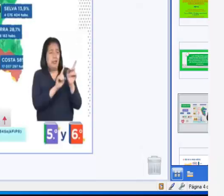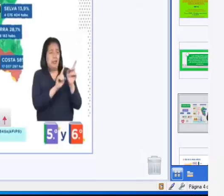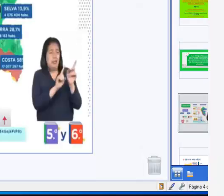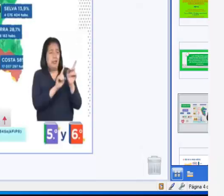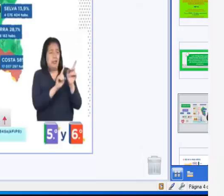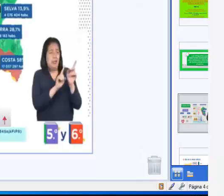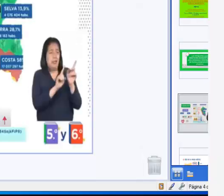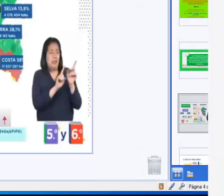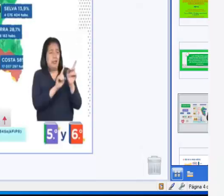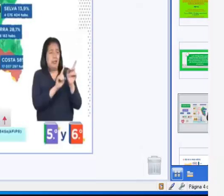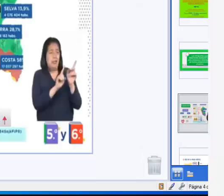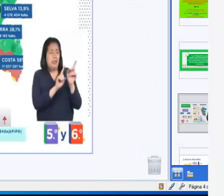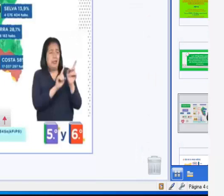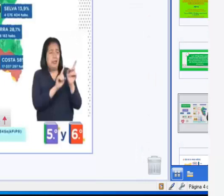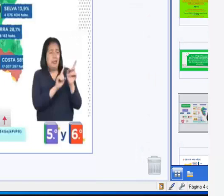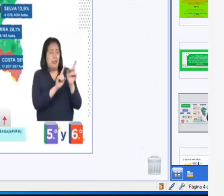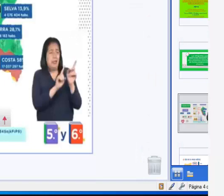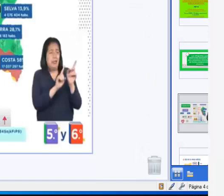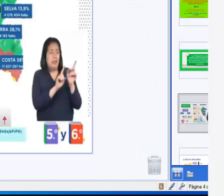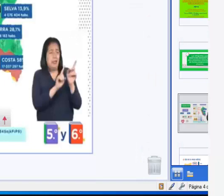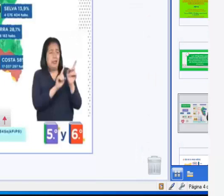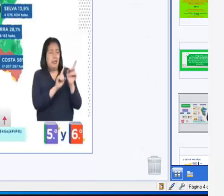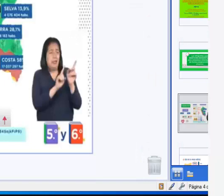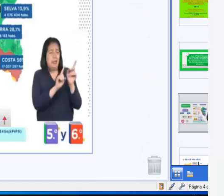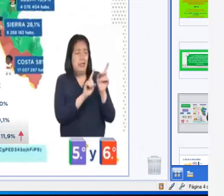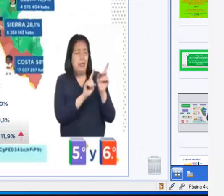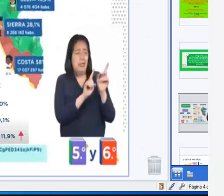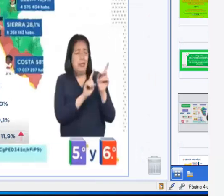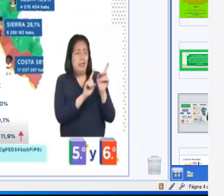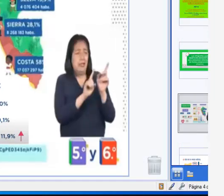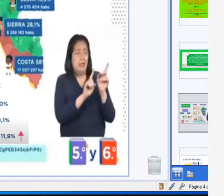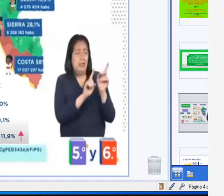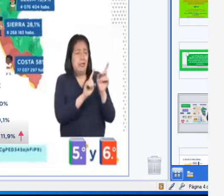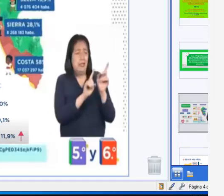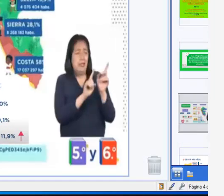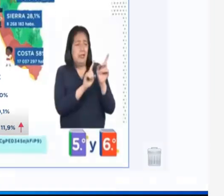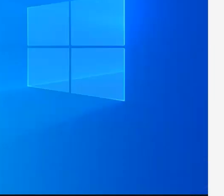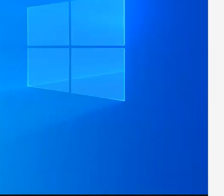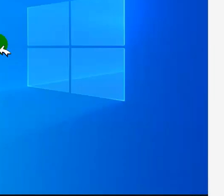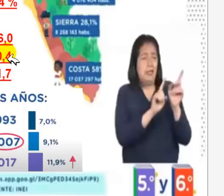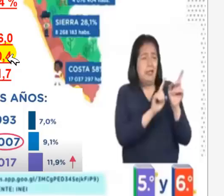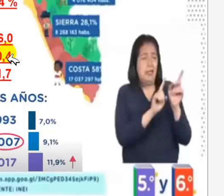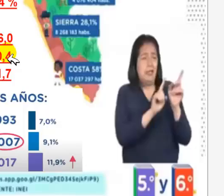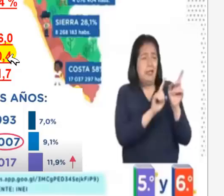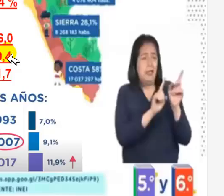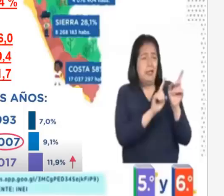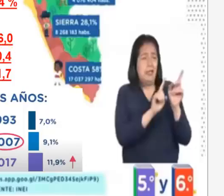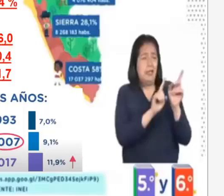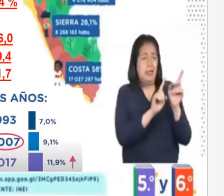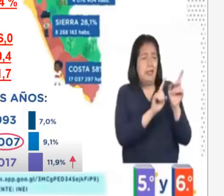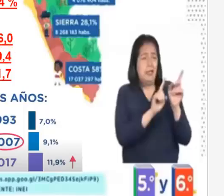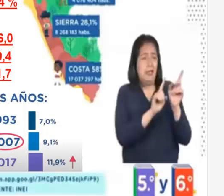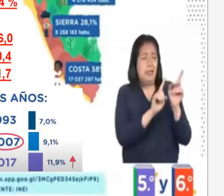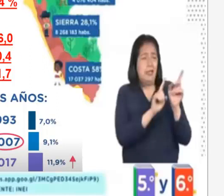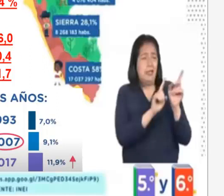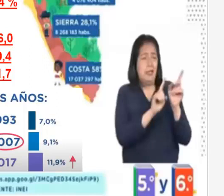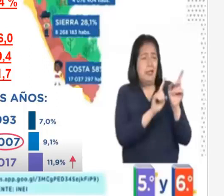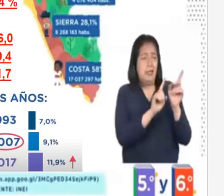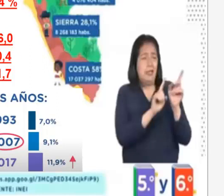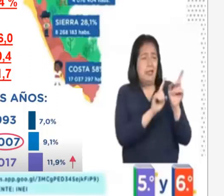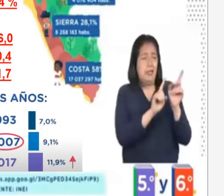ver. Voy a activar por aquí la barrita para poder ir mostrando. Aquí